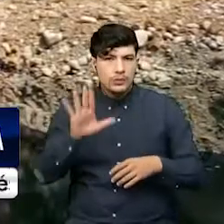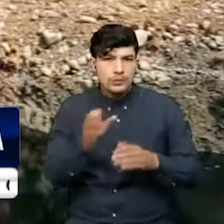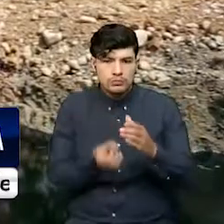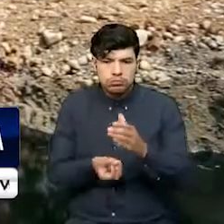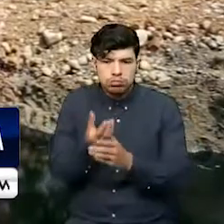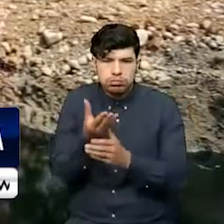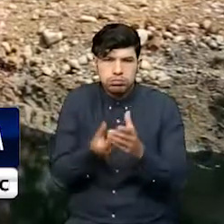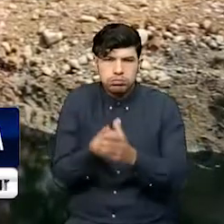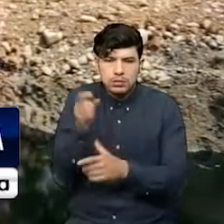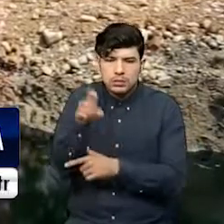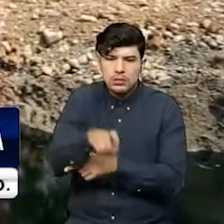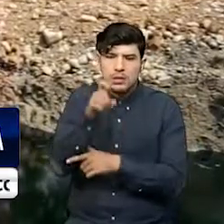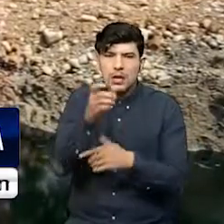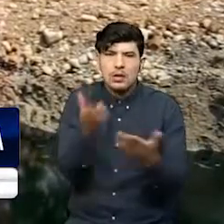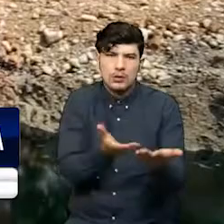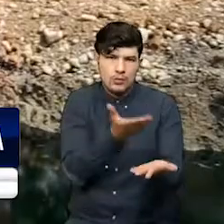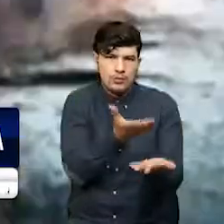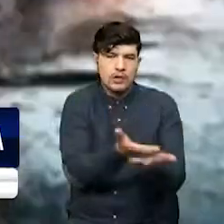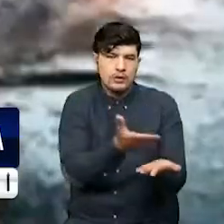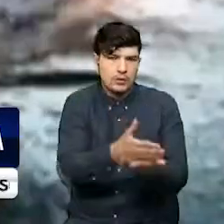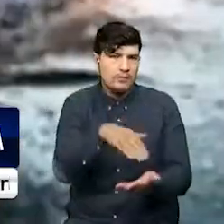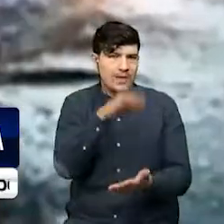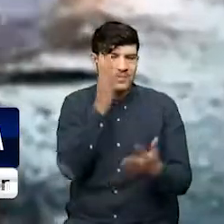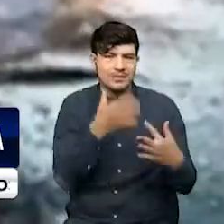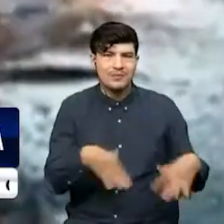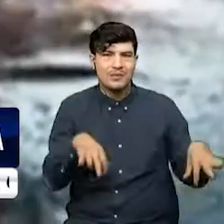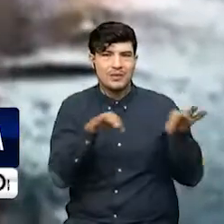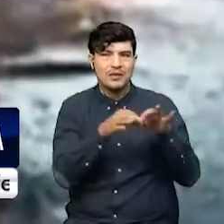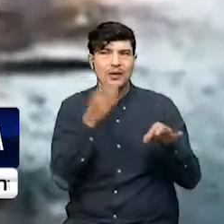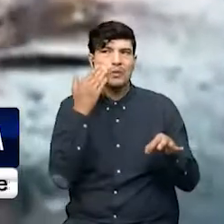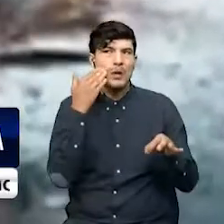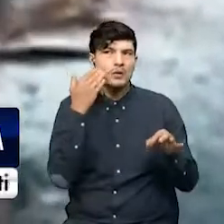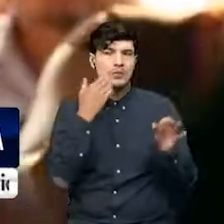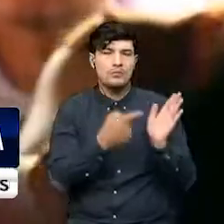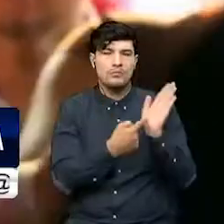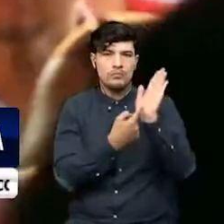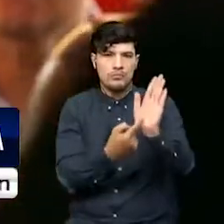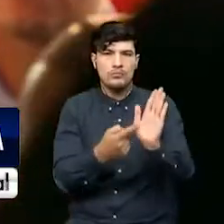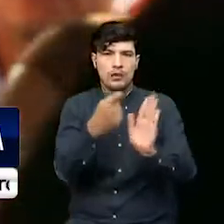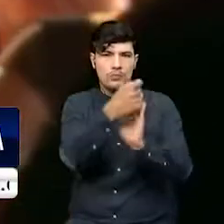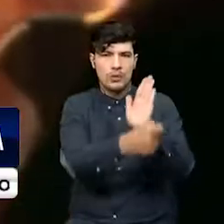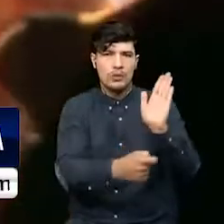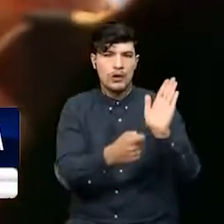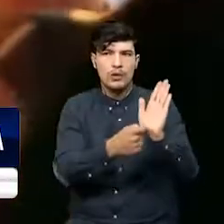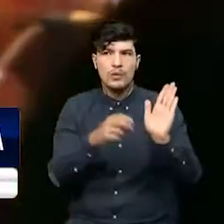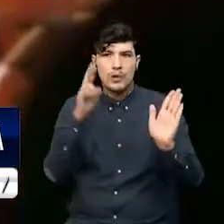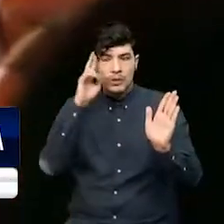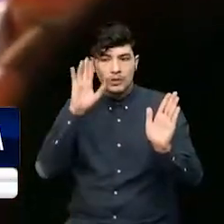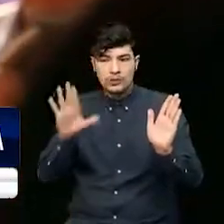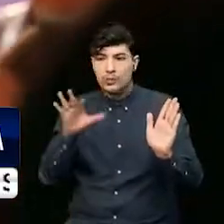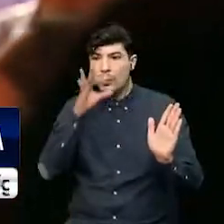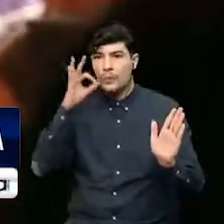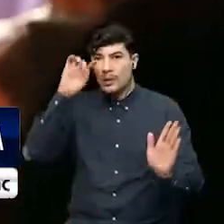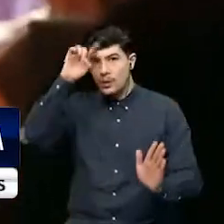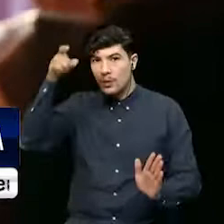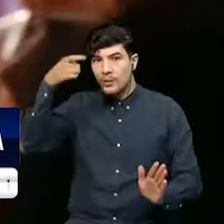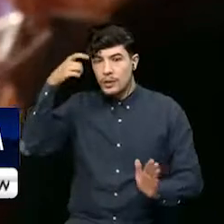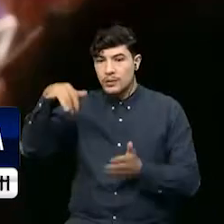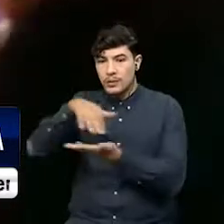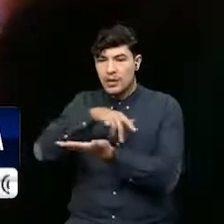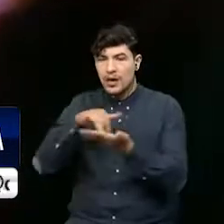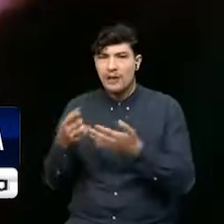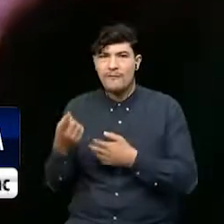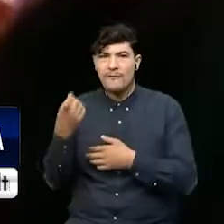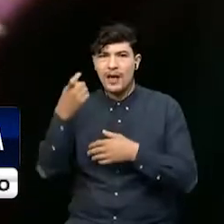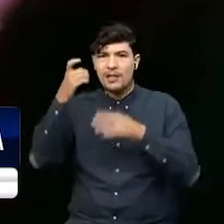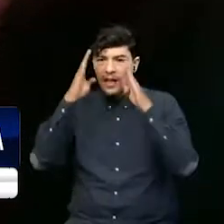argumentos más fuertes que ecopetrol tiene a la hora de presentar sus hipótesis por su parte el gobernador de santander destacó la falta de